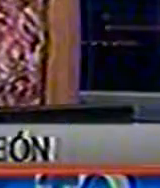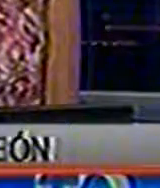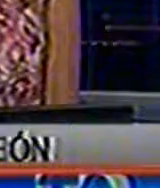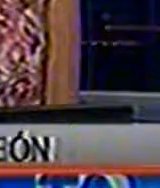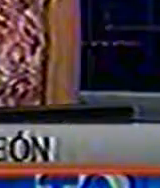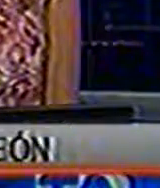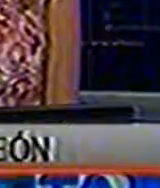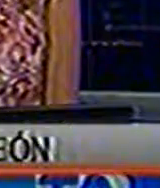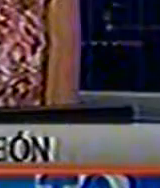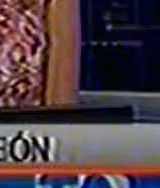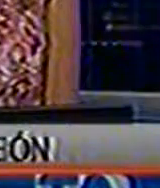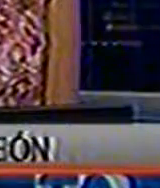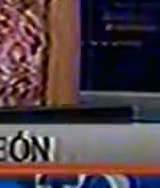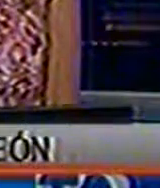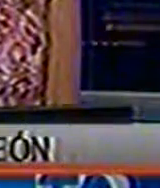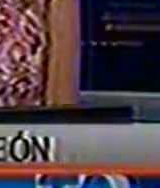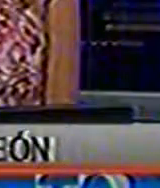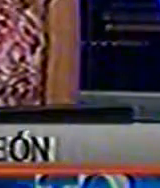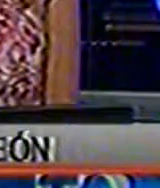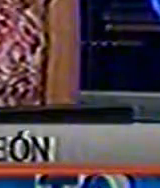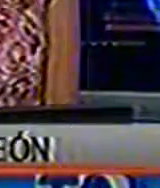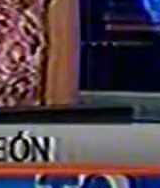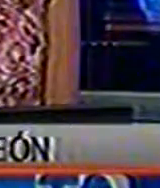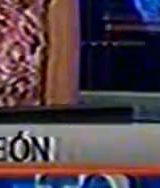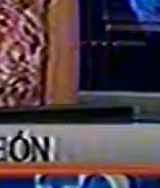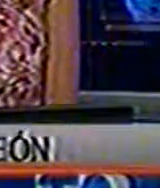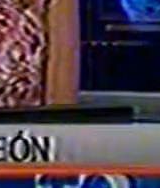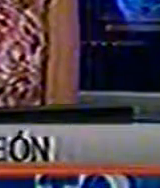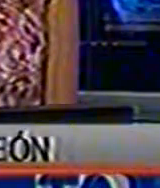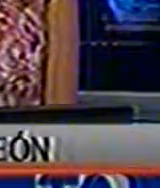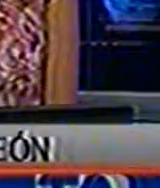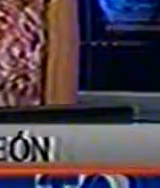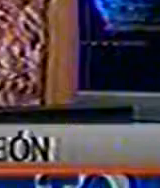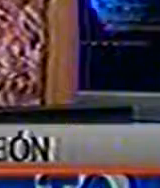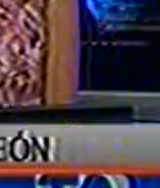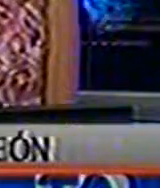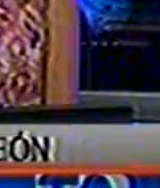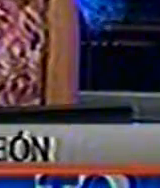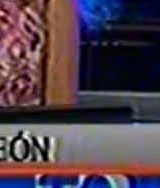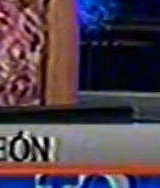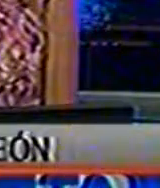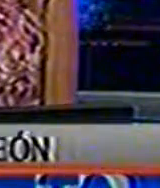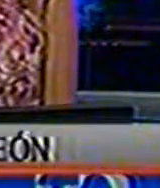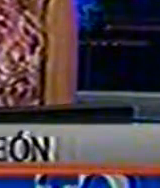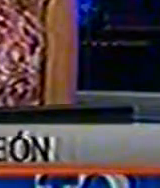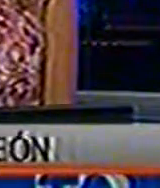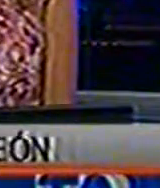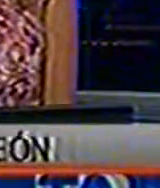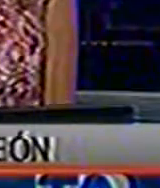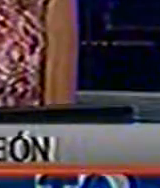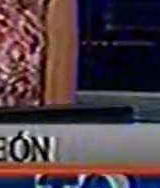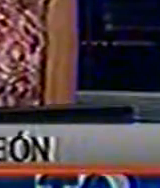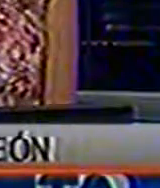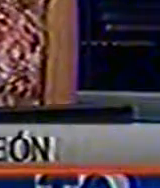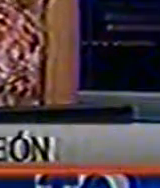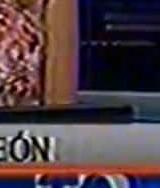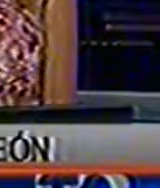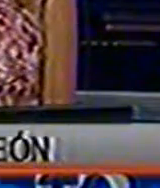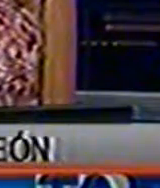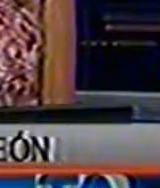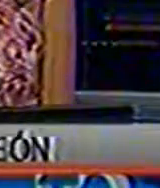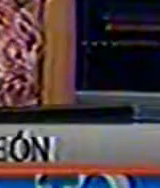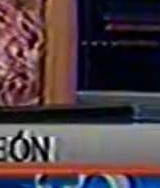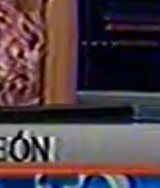amigo software es noche es 11 de los 13 países de la región firmaron la declaración de quito que promueve acoger a los ciudadanos venezolanos que